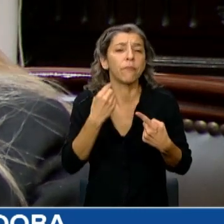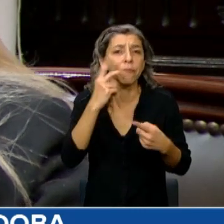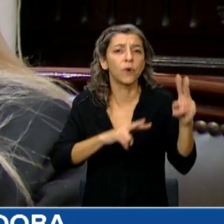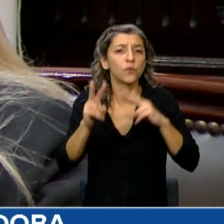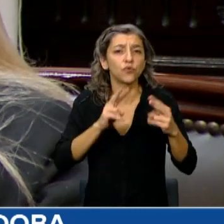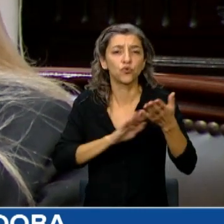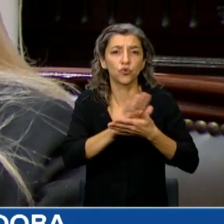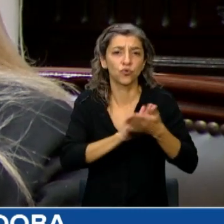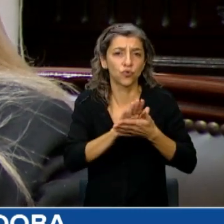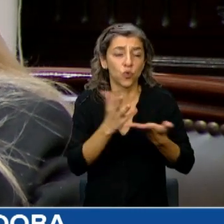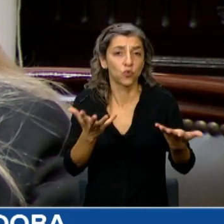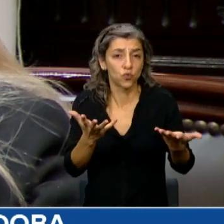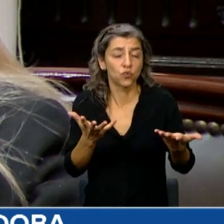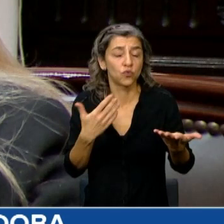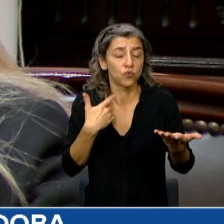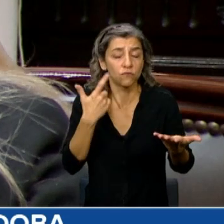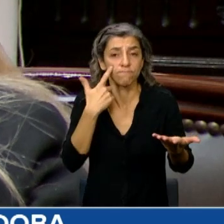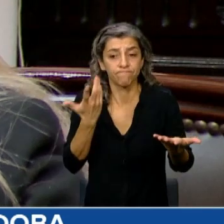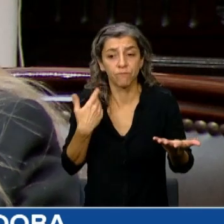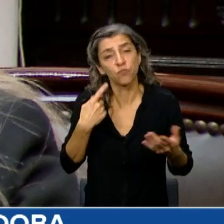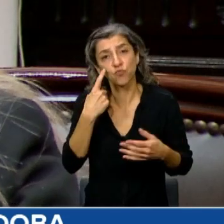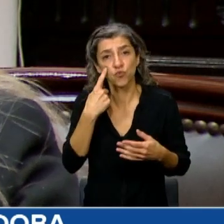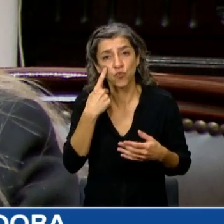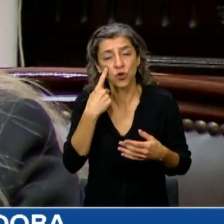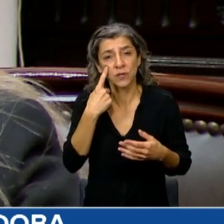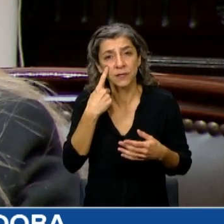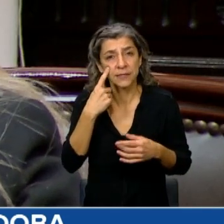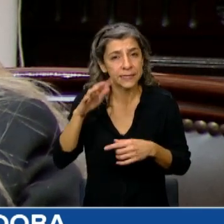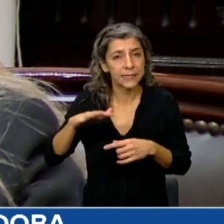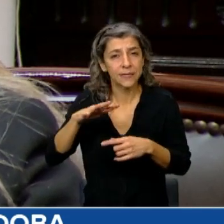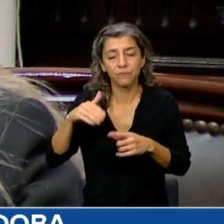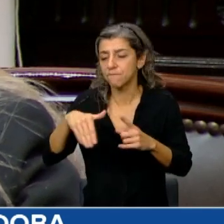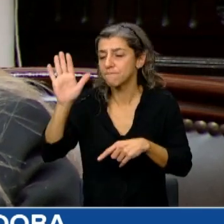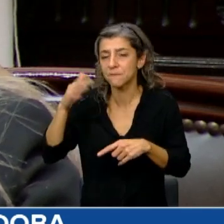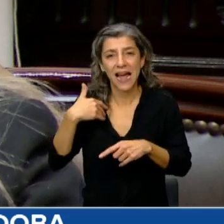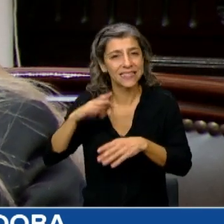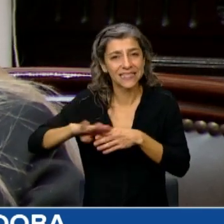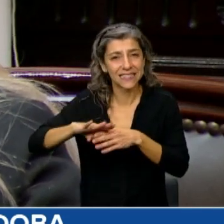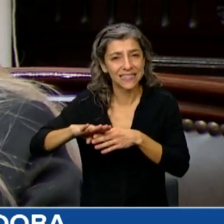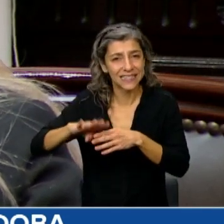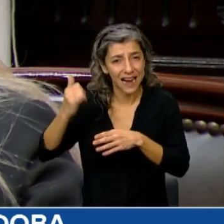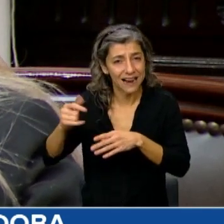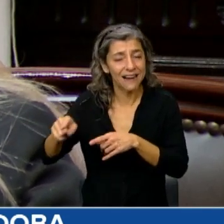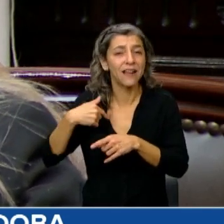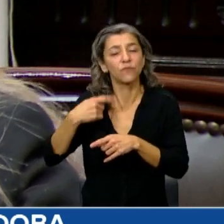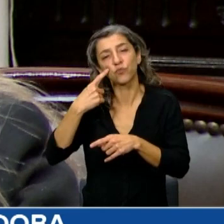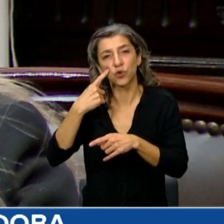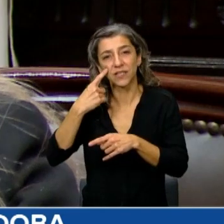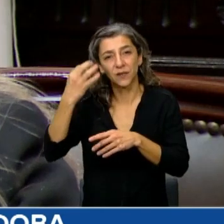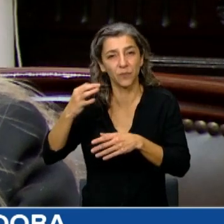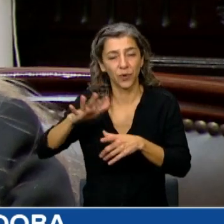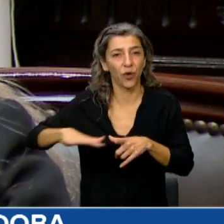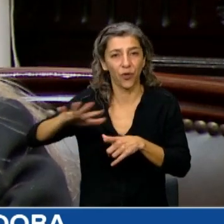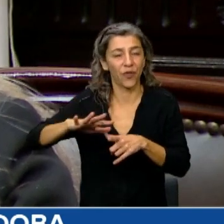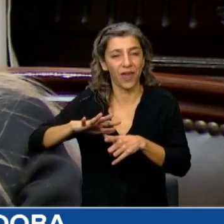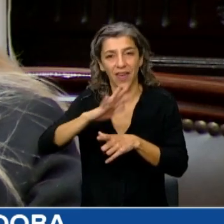solución, porque uno de los municipios, el municipio que tiene mayor cantidad de deuda es justamente el municipio de Río Tercero, que es del